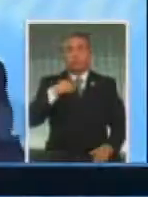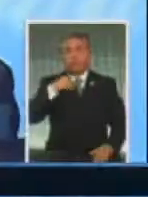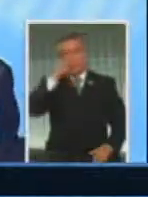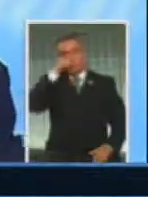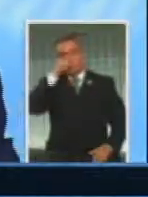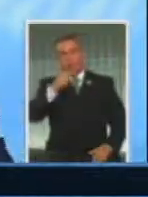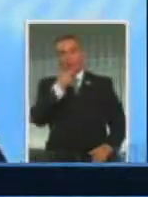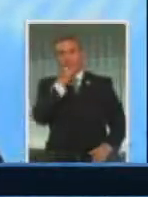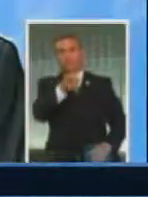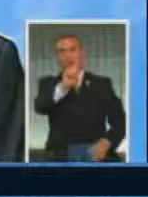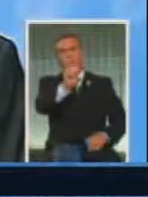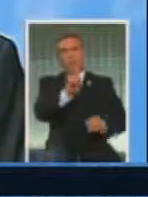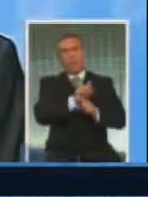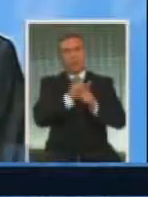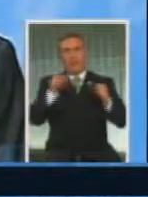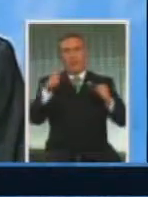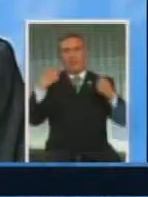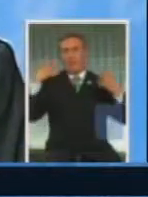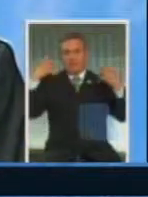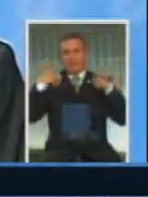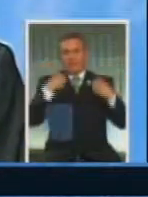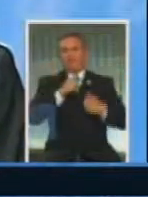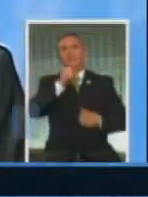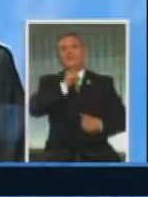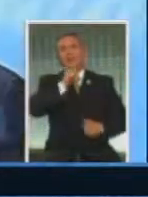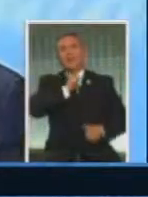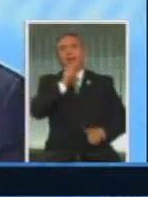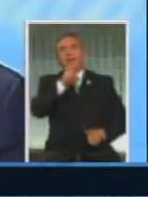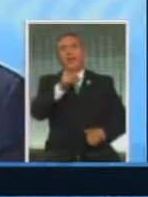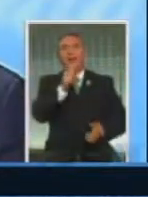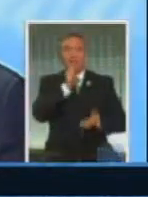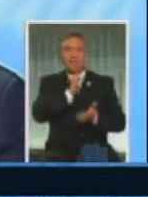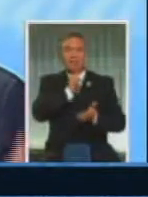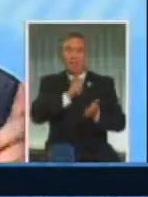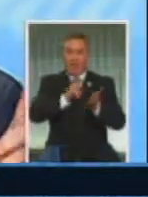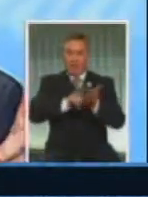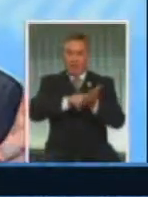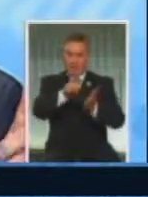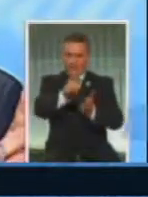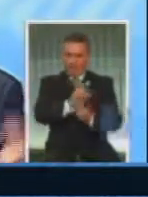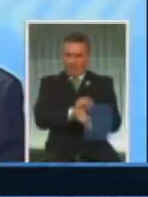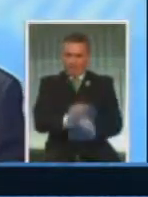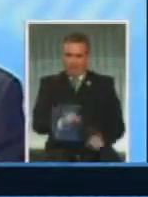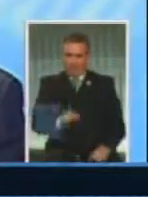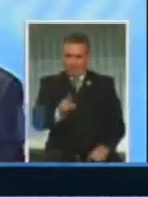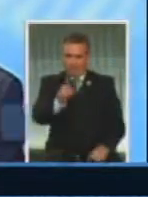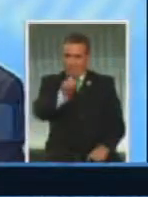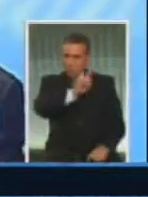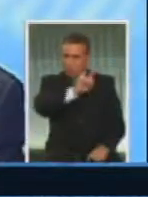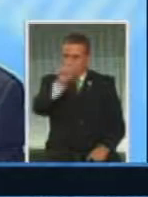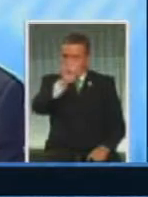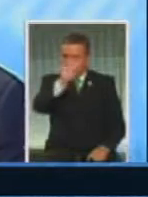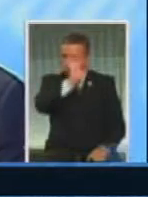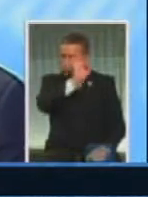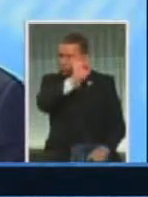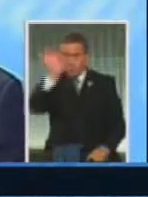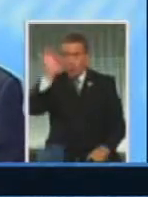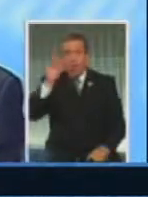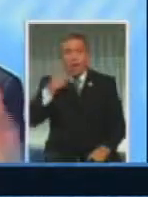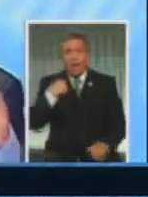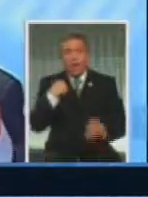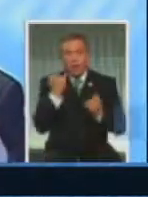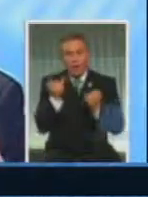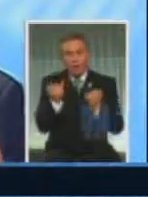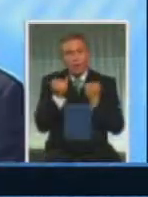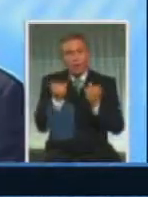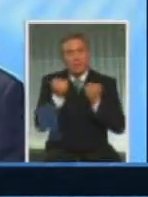no puede ser tan irresponsable y faltar a la verdad como lo acaba de ser. Nunca he usado información privilegiada,